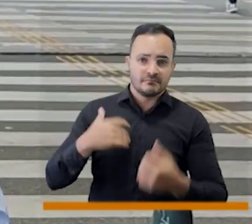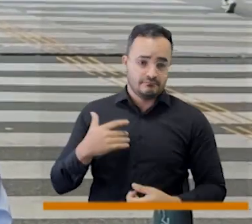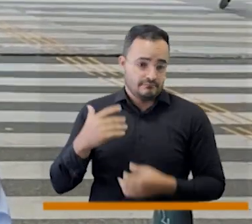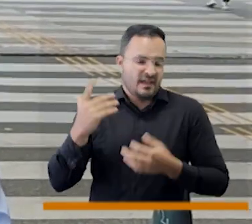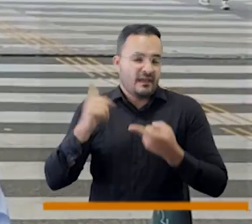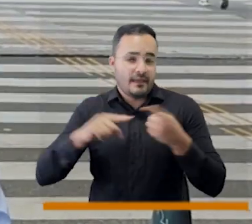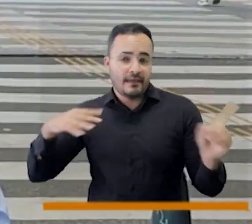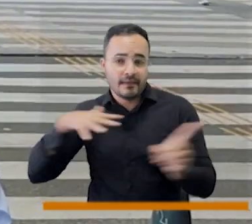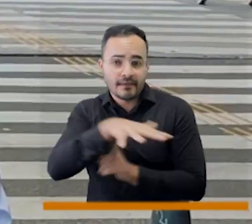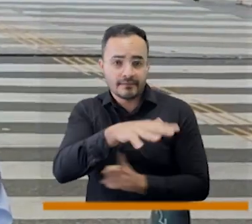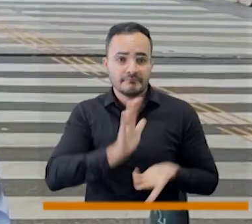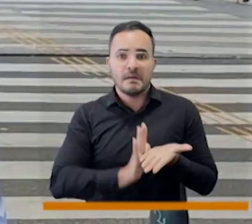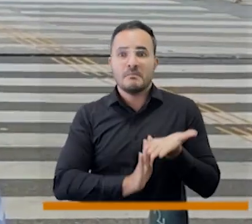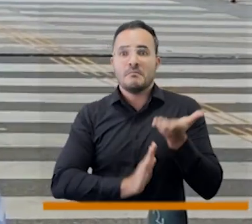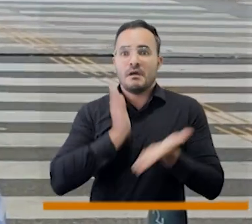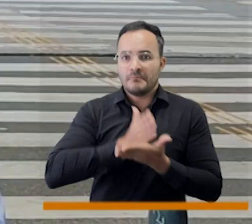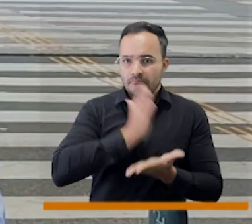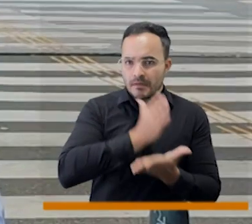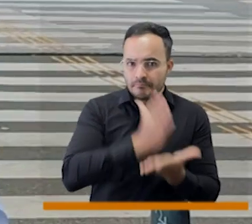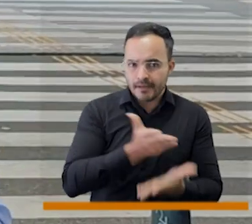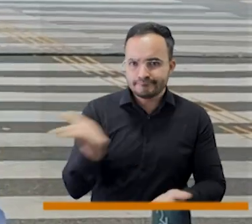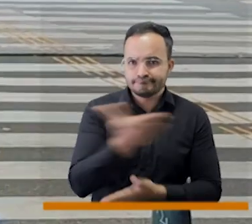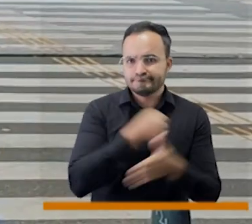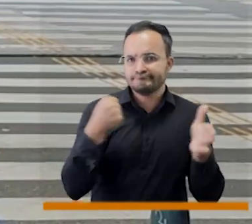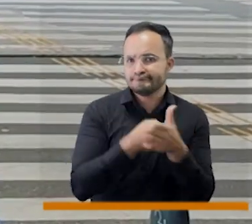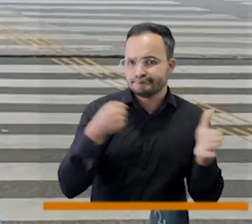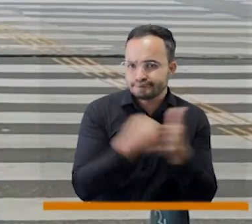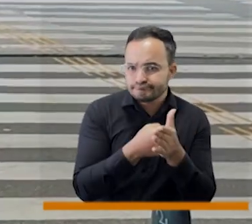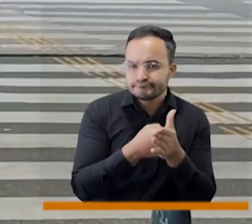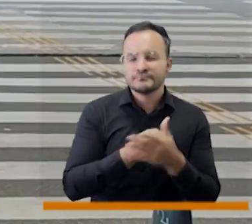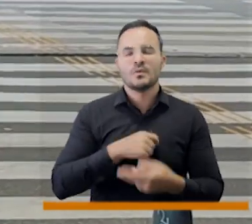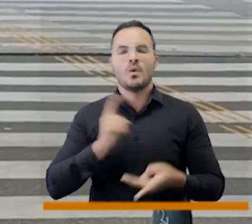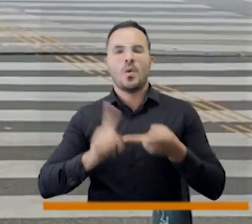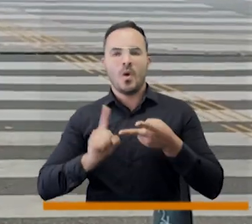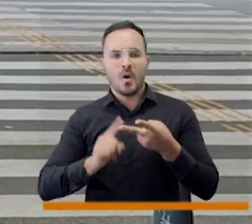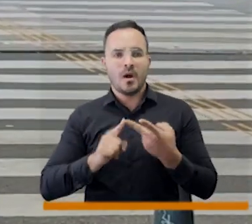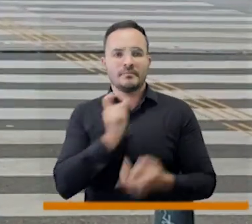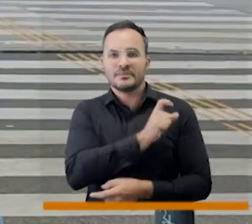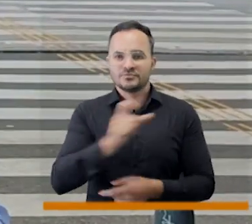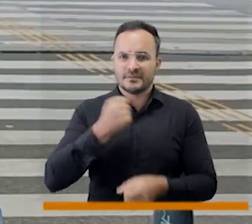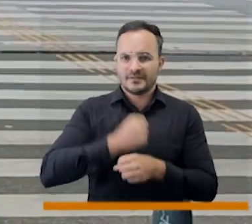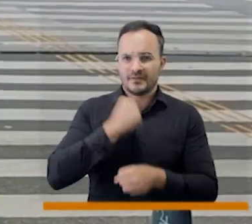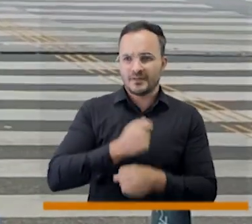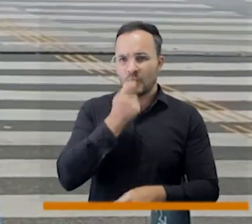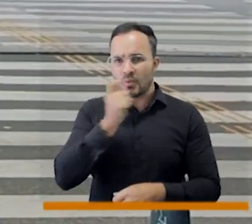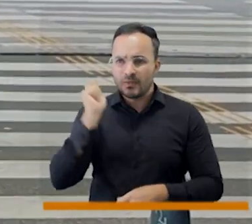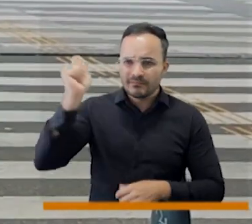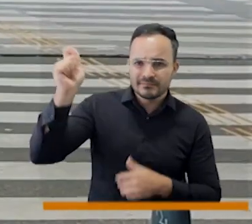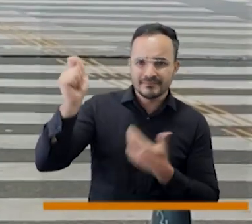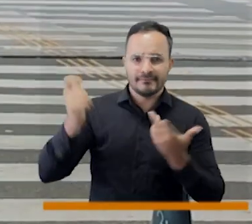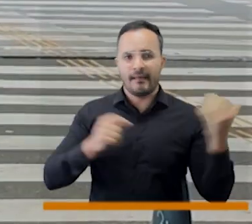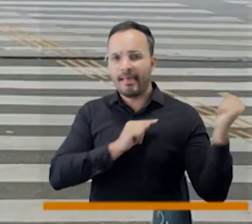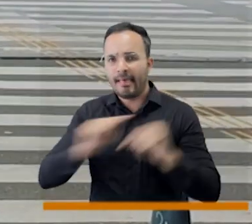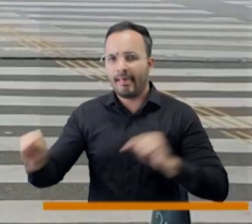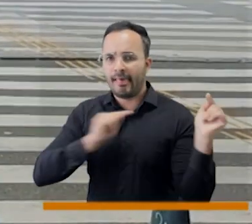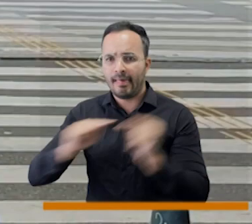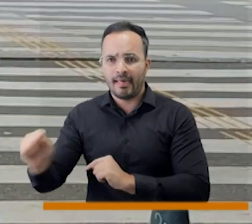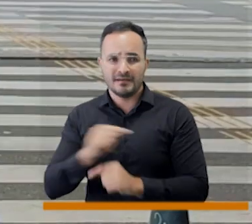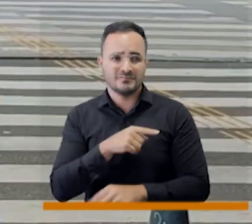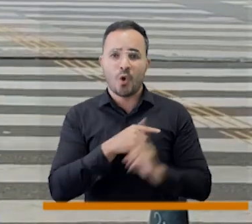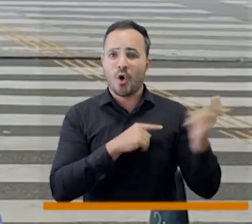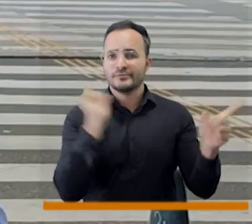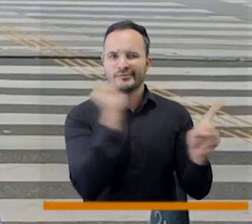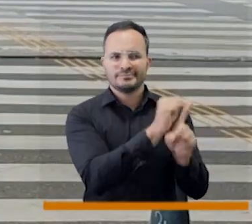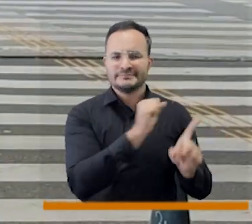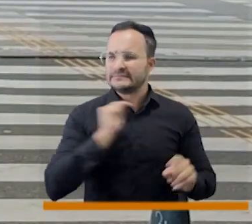de incidentalidad, como también la ocupación de agentes de tránsito que pueden realizar otras actividades en la